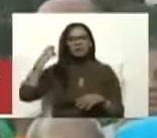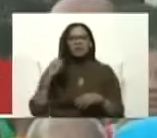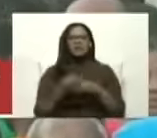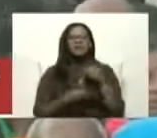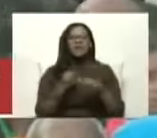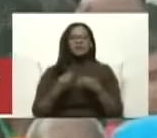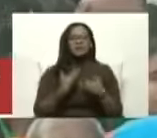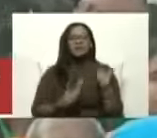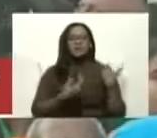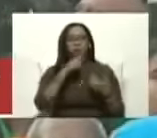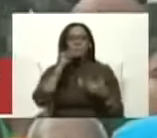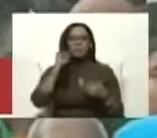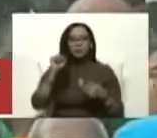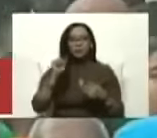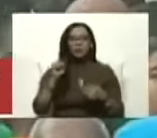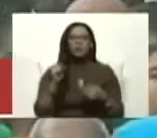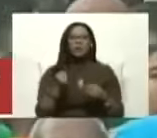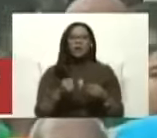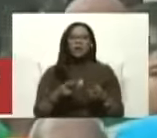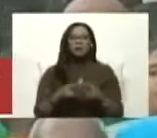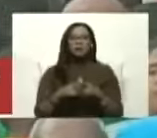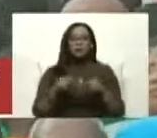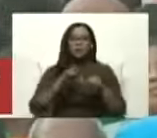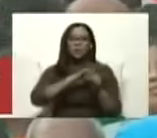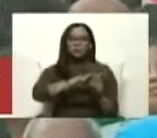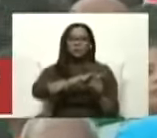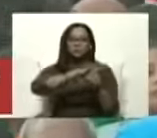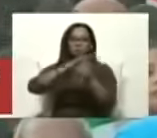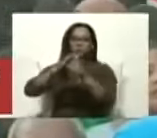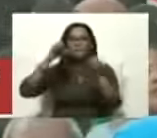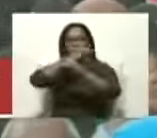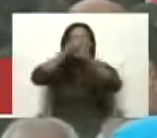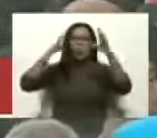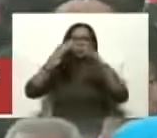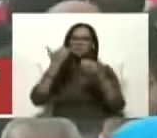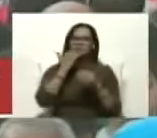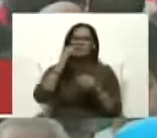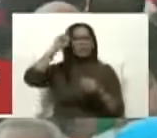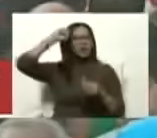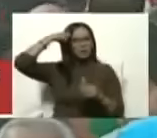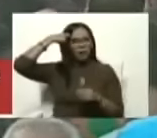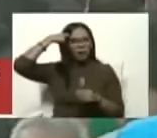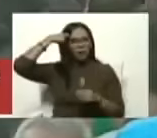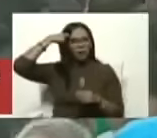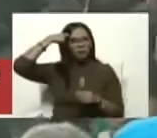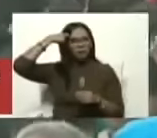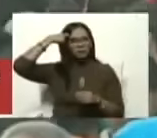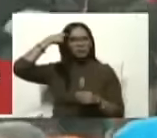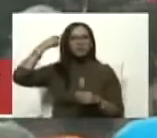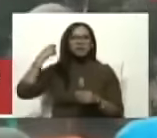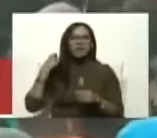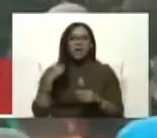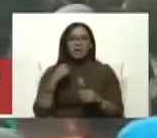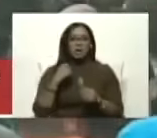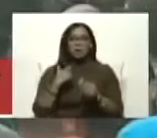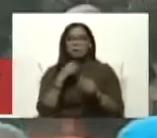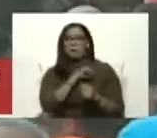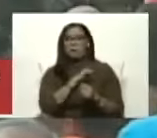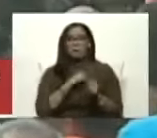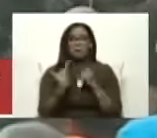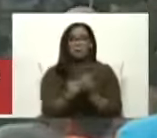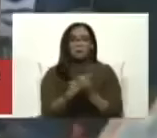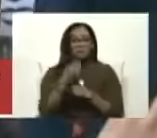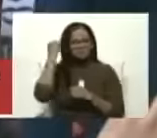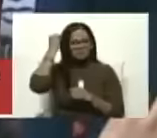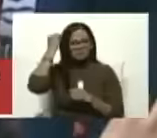el presidente Nicolás Maduro cuando le explotaron un dron en su cabeza. Ustedes lo vieron allí, que salió corriendo, que es lo que han querido los